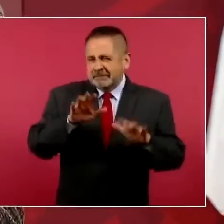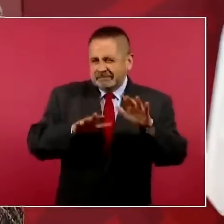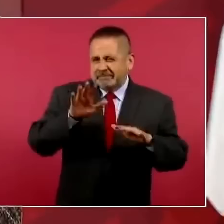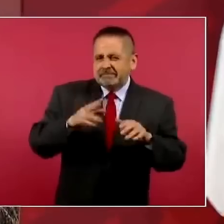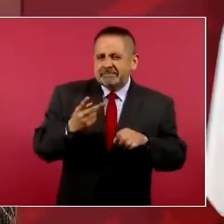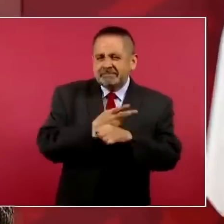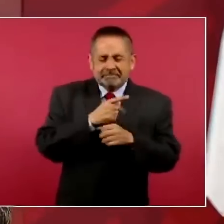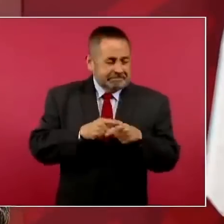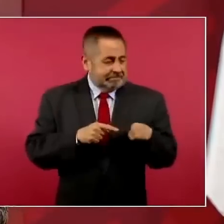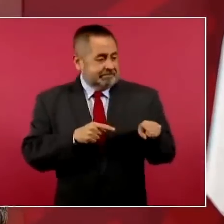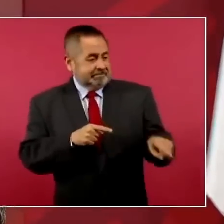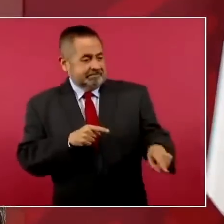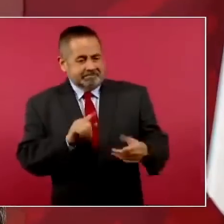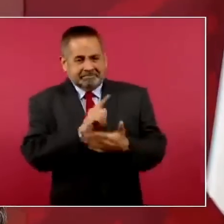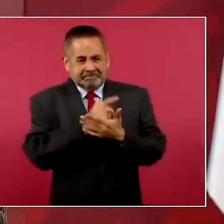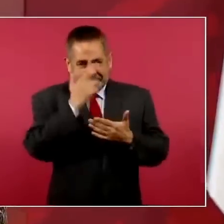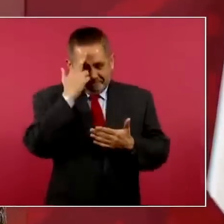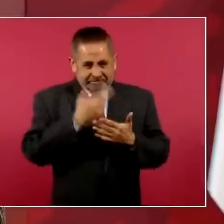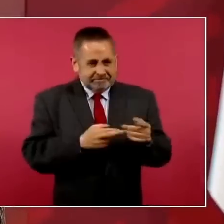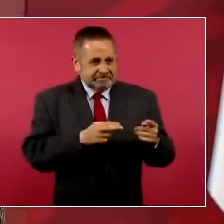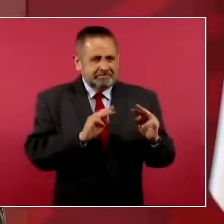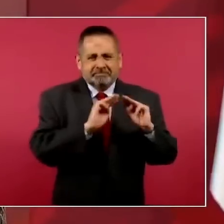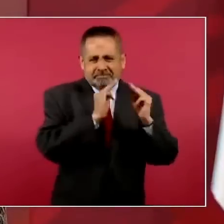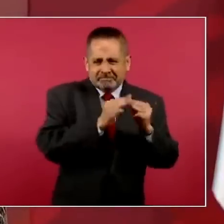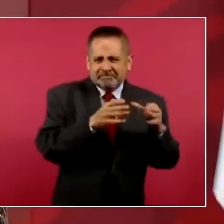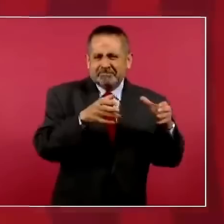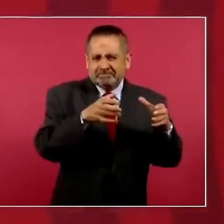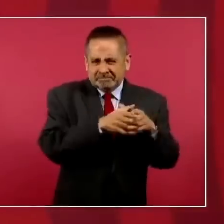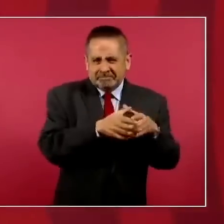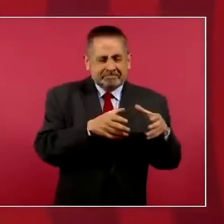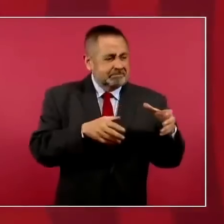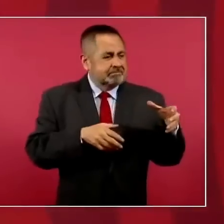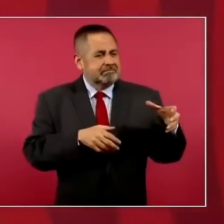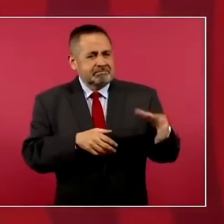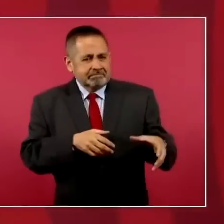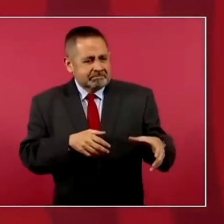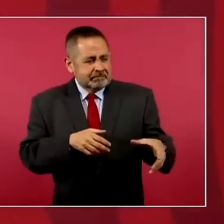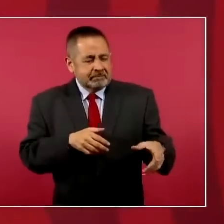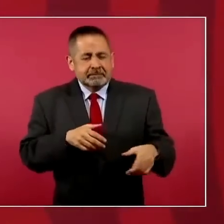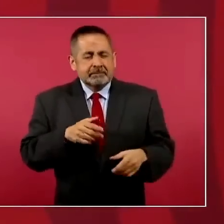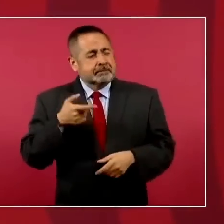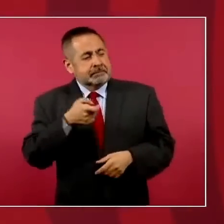delincuentes, integrantes de bandas que quedaban